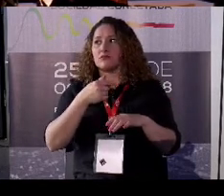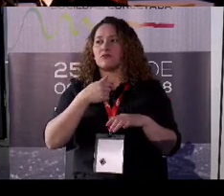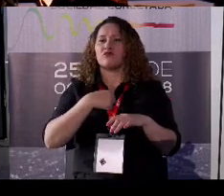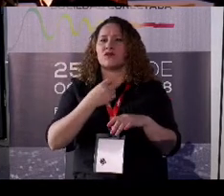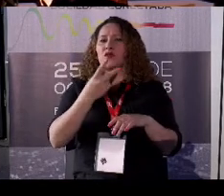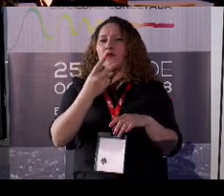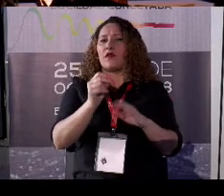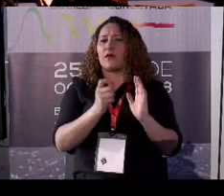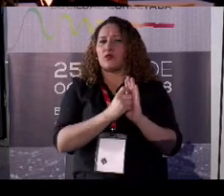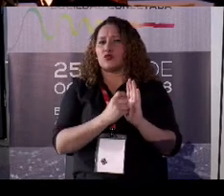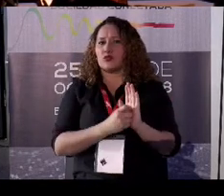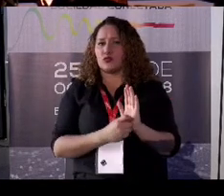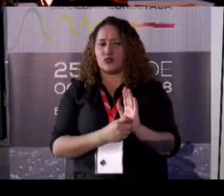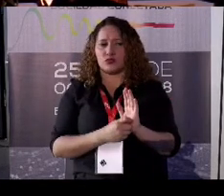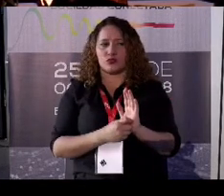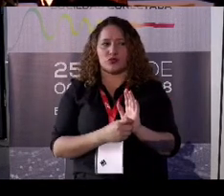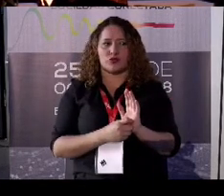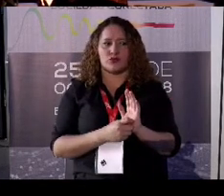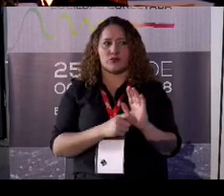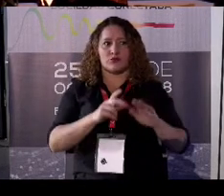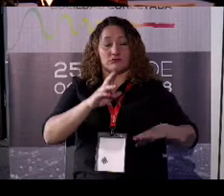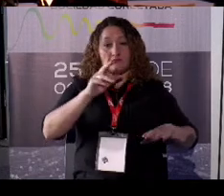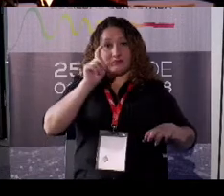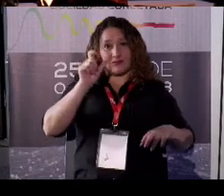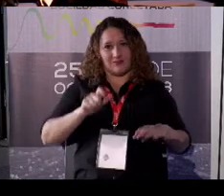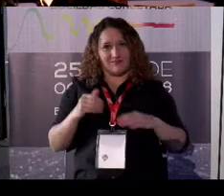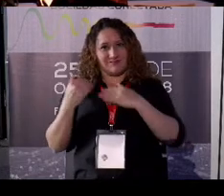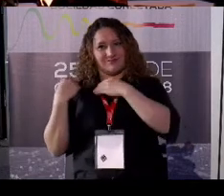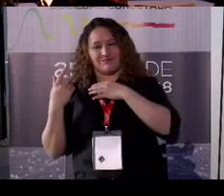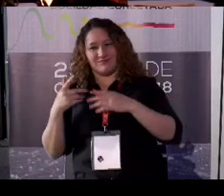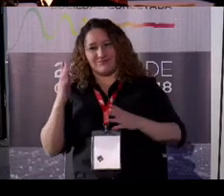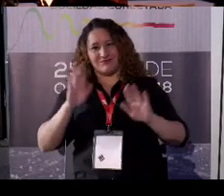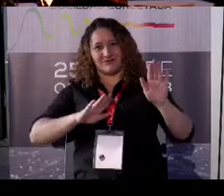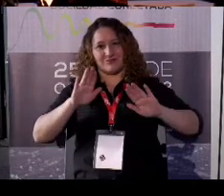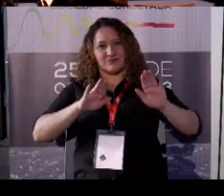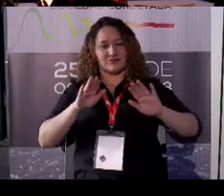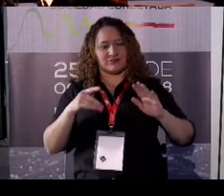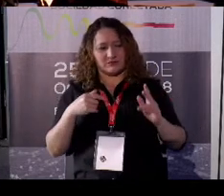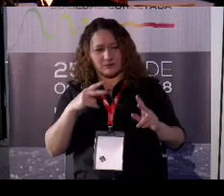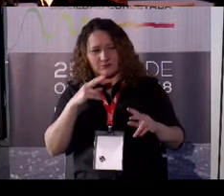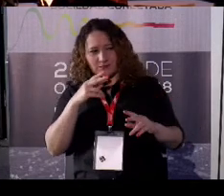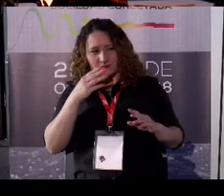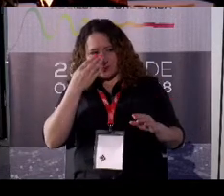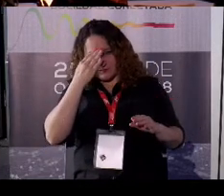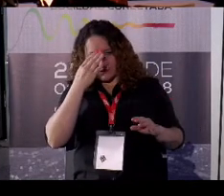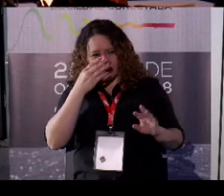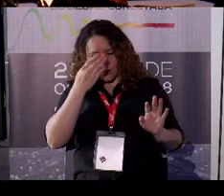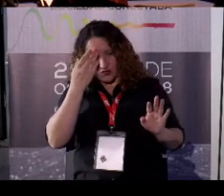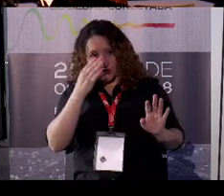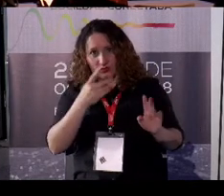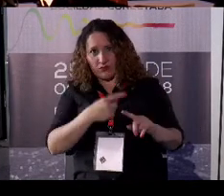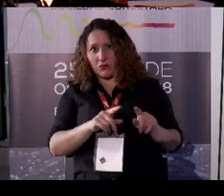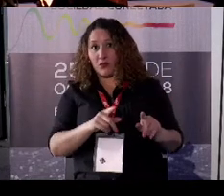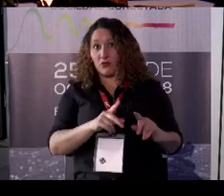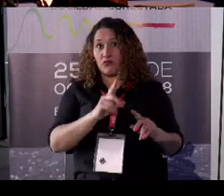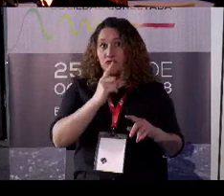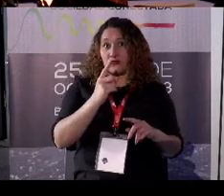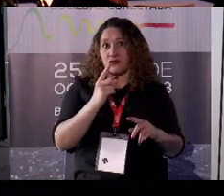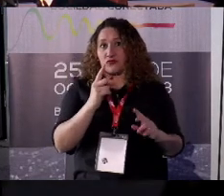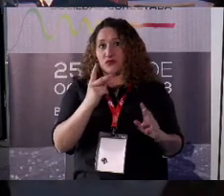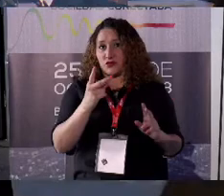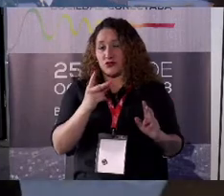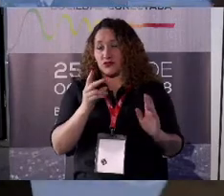20 puntos. Entonces, el subastador no sabe qué es lo que quiere el personaje, pero podría ser o la 1 o la 2